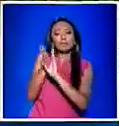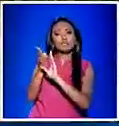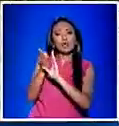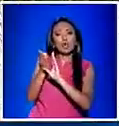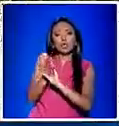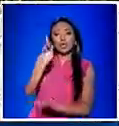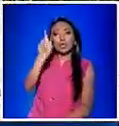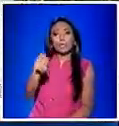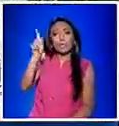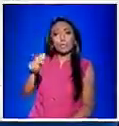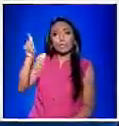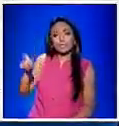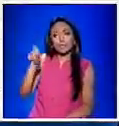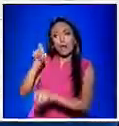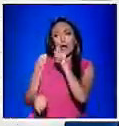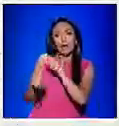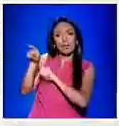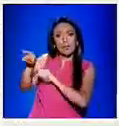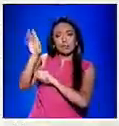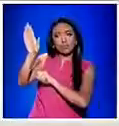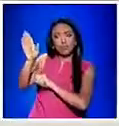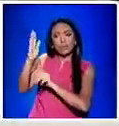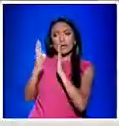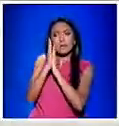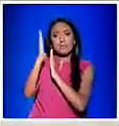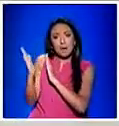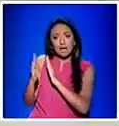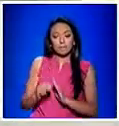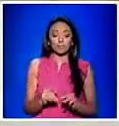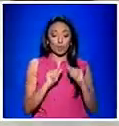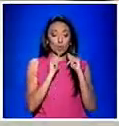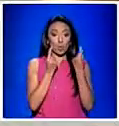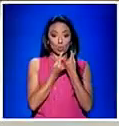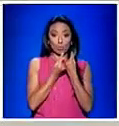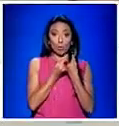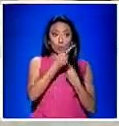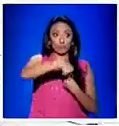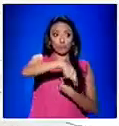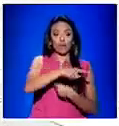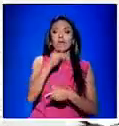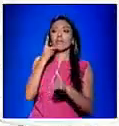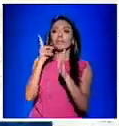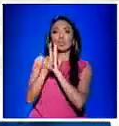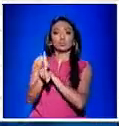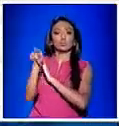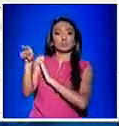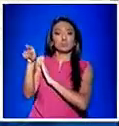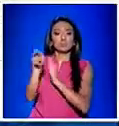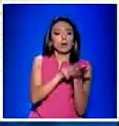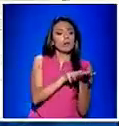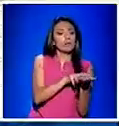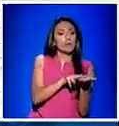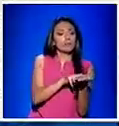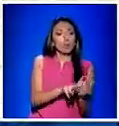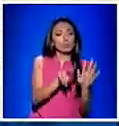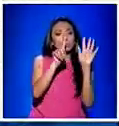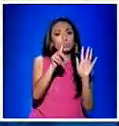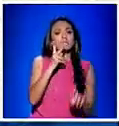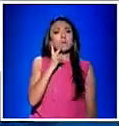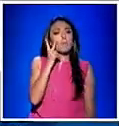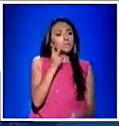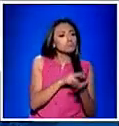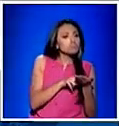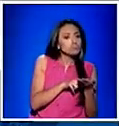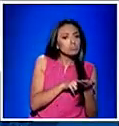a las víctimas y afectar su honra. El grupo Rescate Escolar presentó una denuncia este miércoles tras reunirse con 6 padres de las